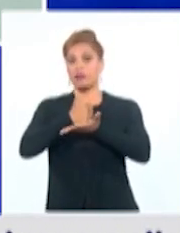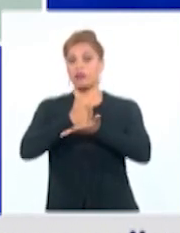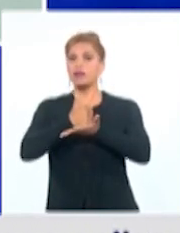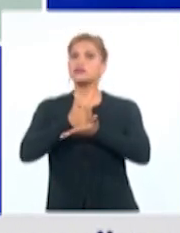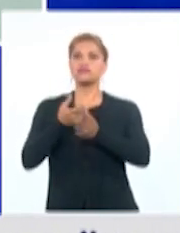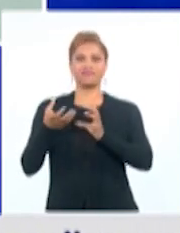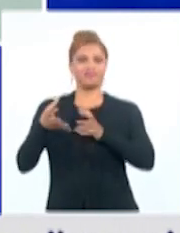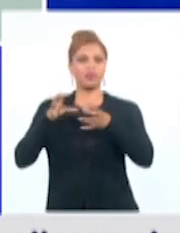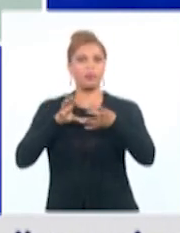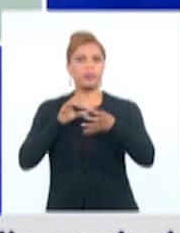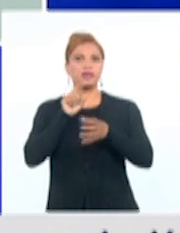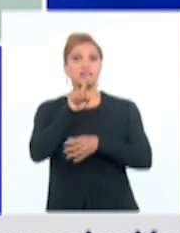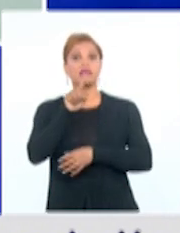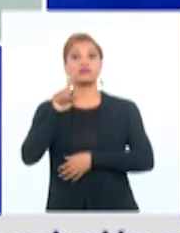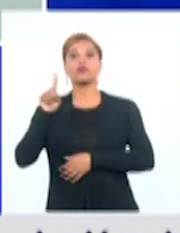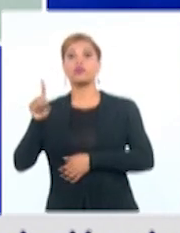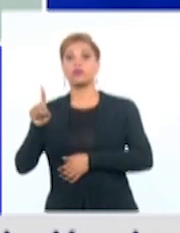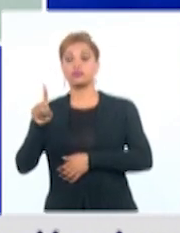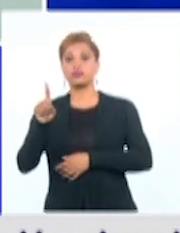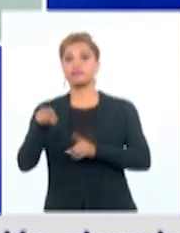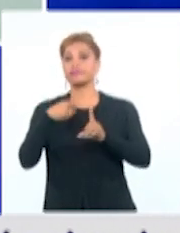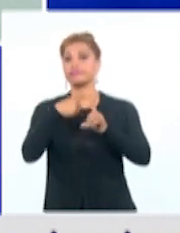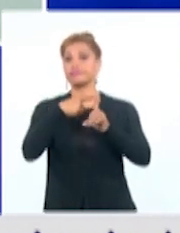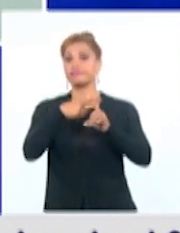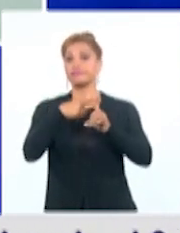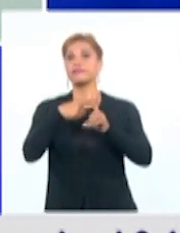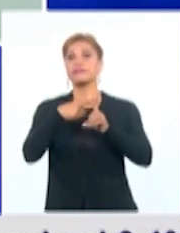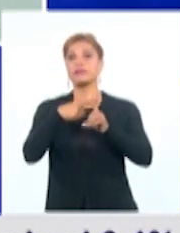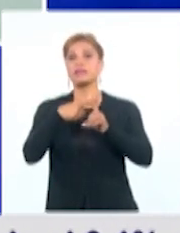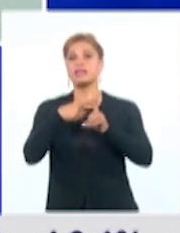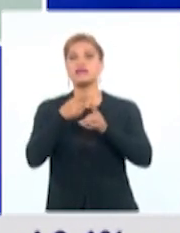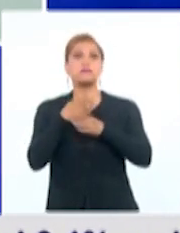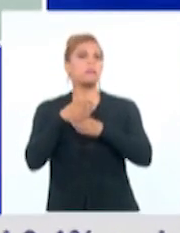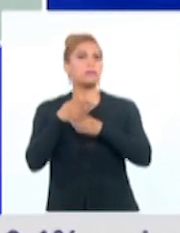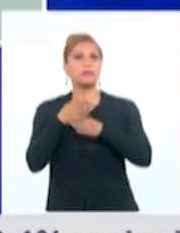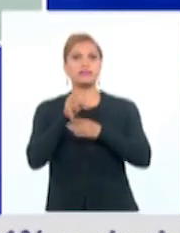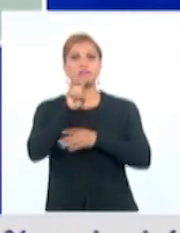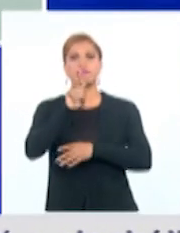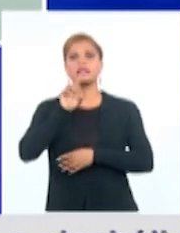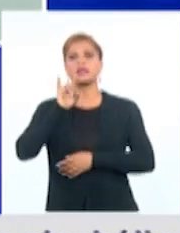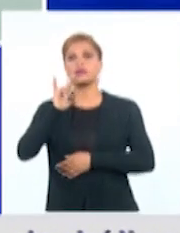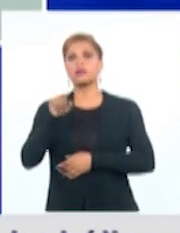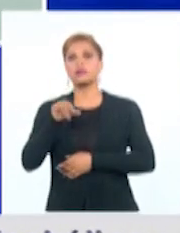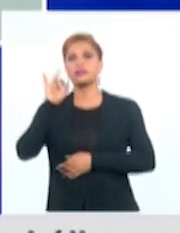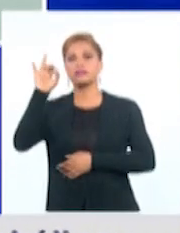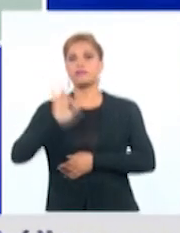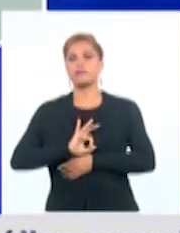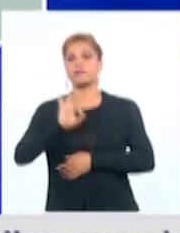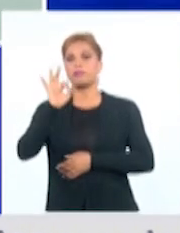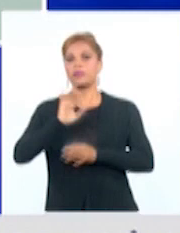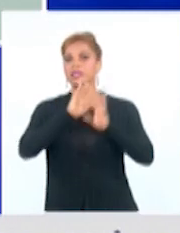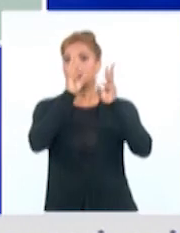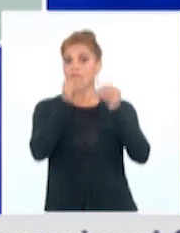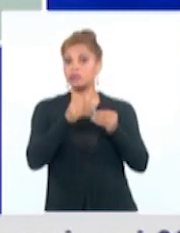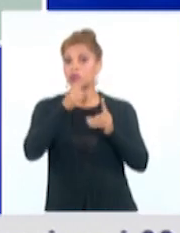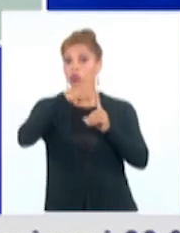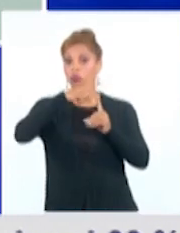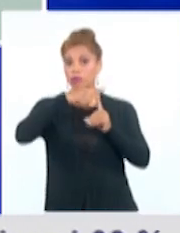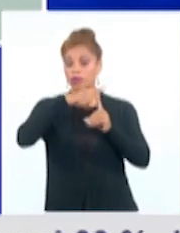complicada, 111 casos positivos. Esto significa el 39,7% del total de esa